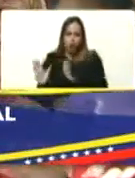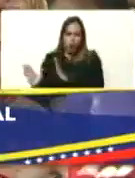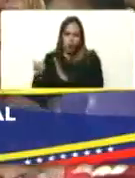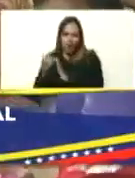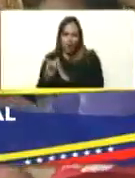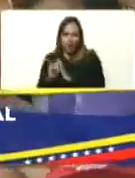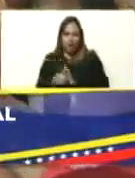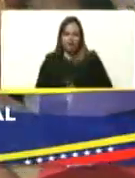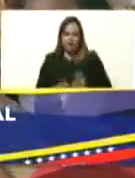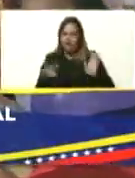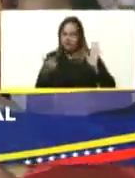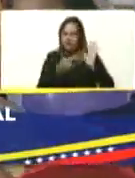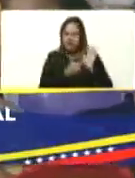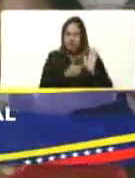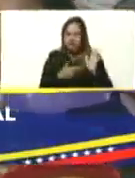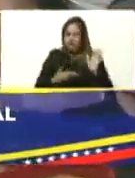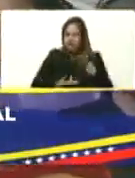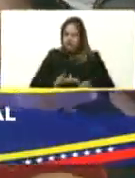¿De qué se trata?